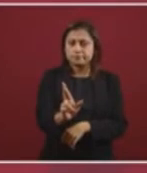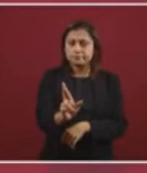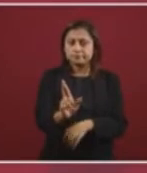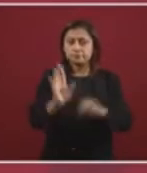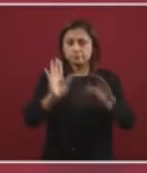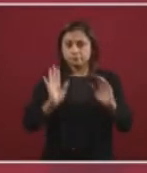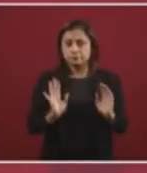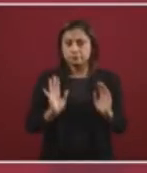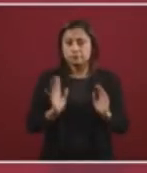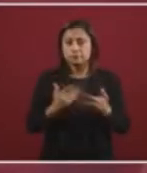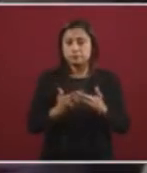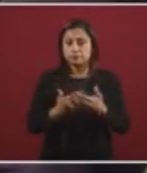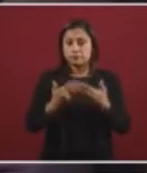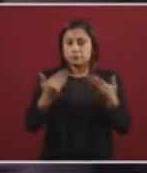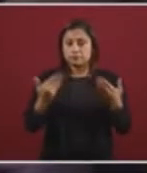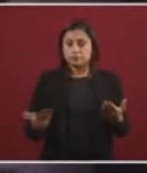Ahora,